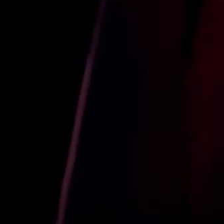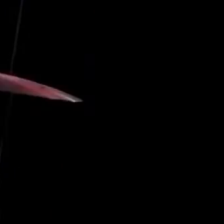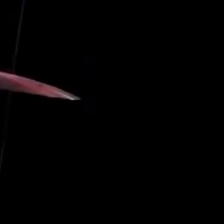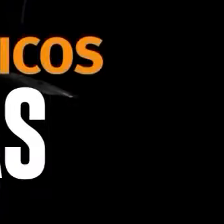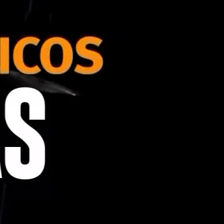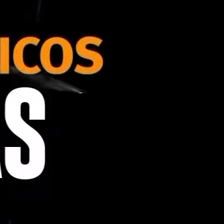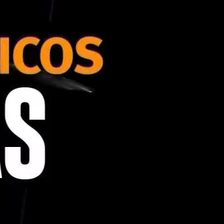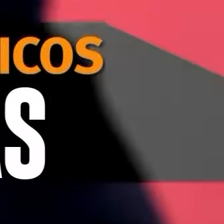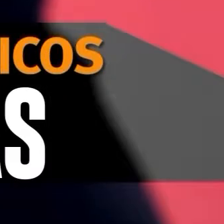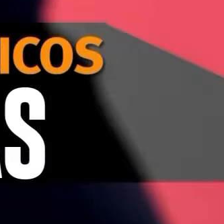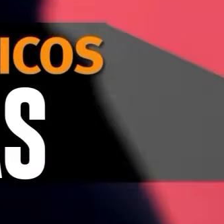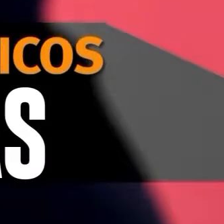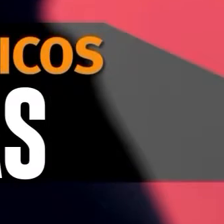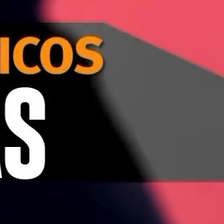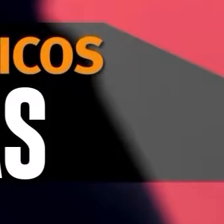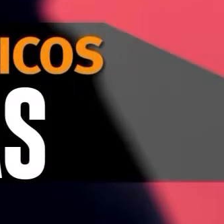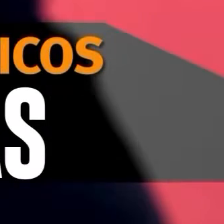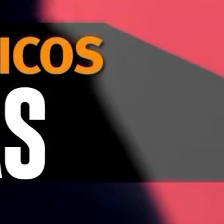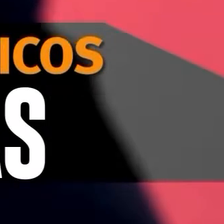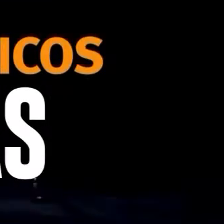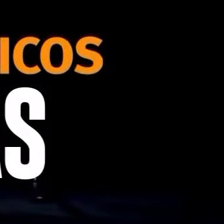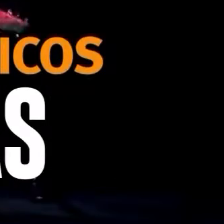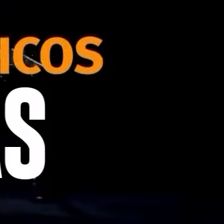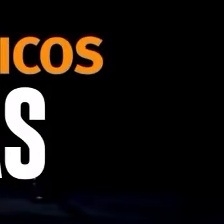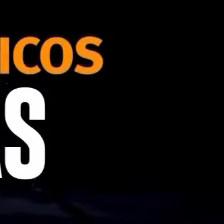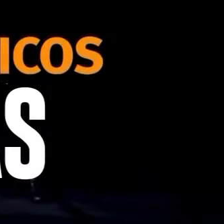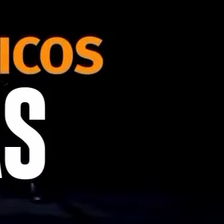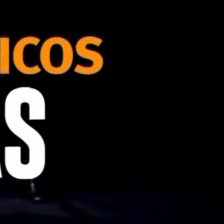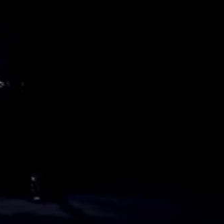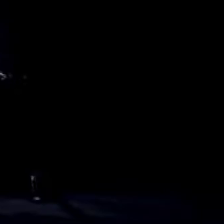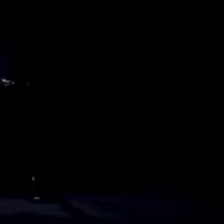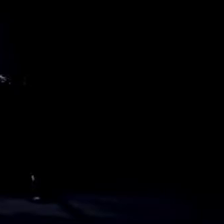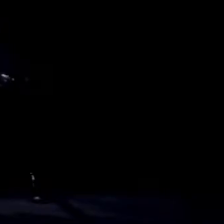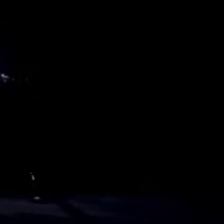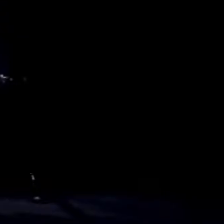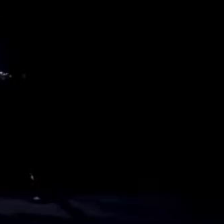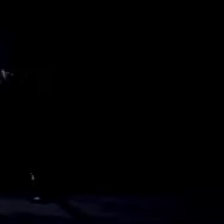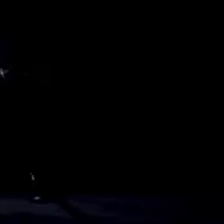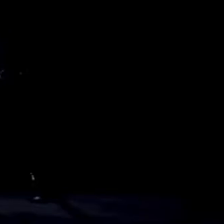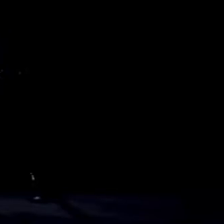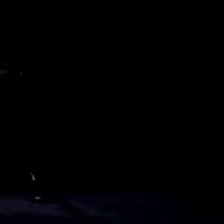Estás por